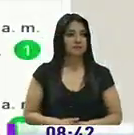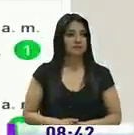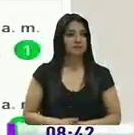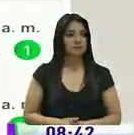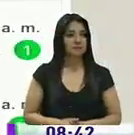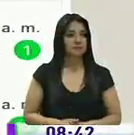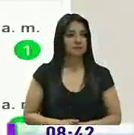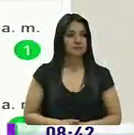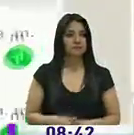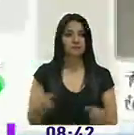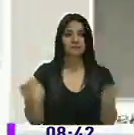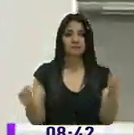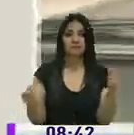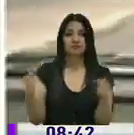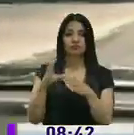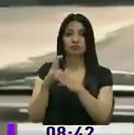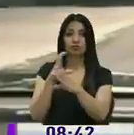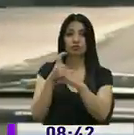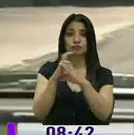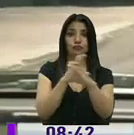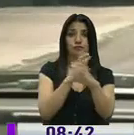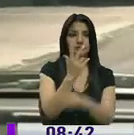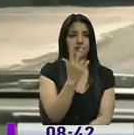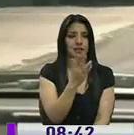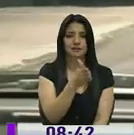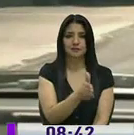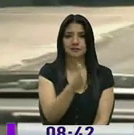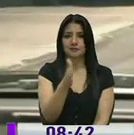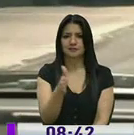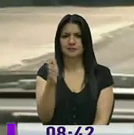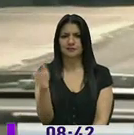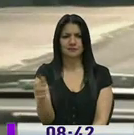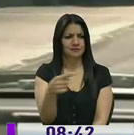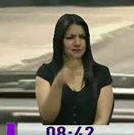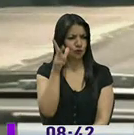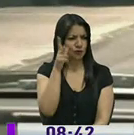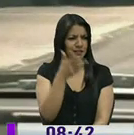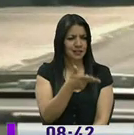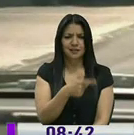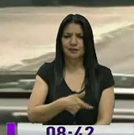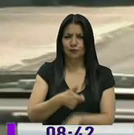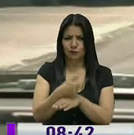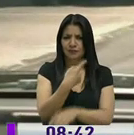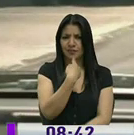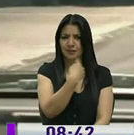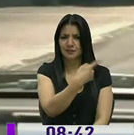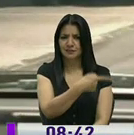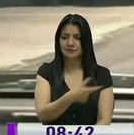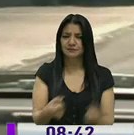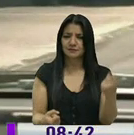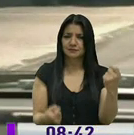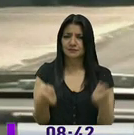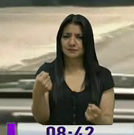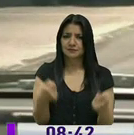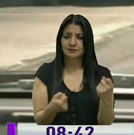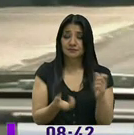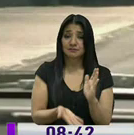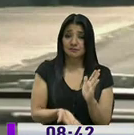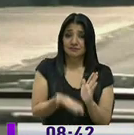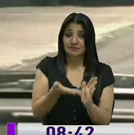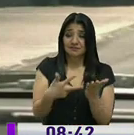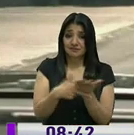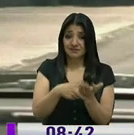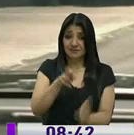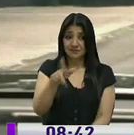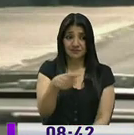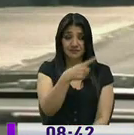conducción de choferes de buses de transporte público que lindura no ustedes creen y yo les digo a las autoridades de los transportistas que con la subida de 35 centavos